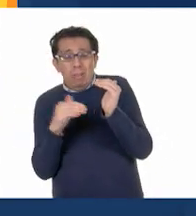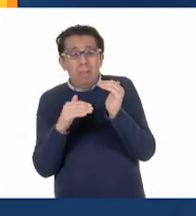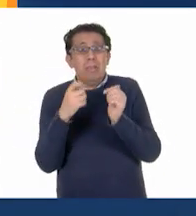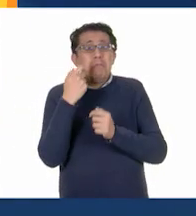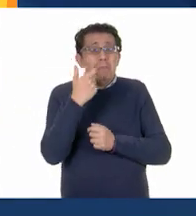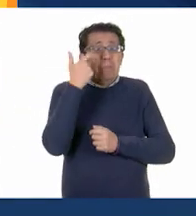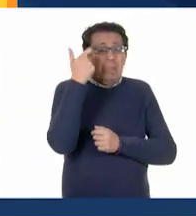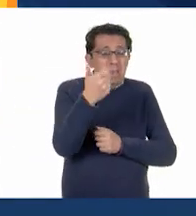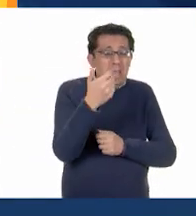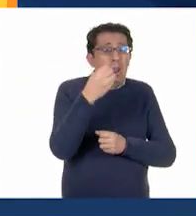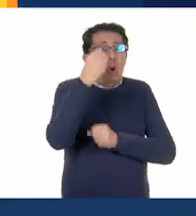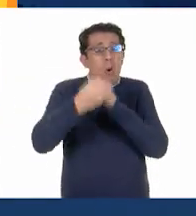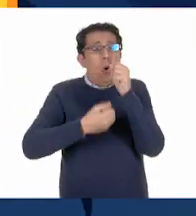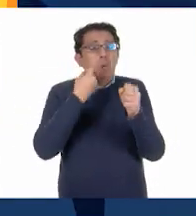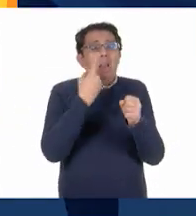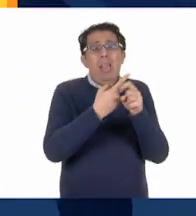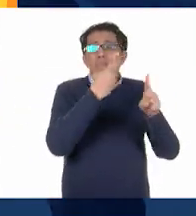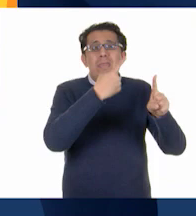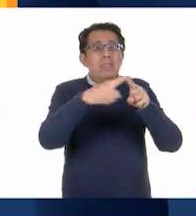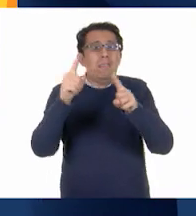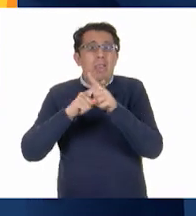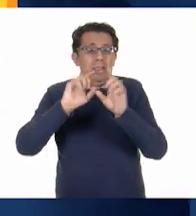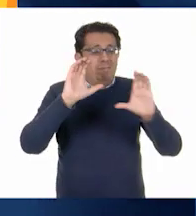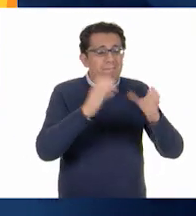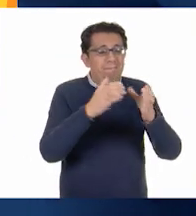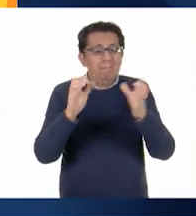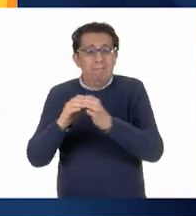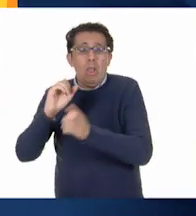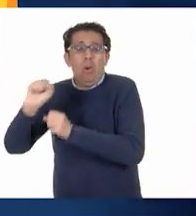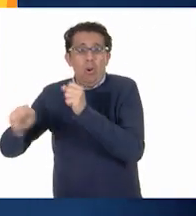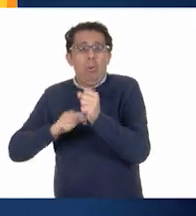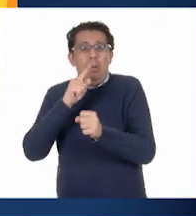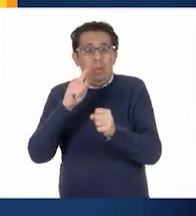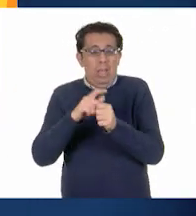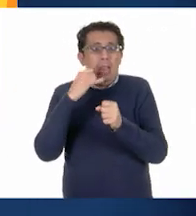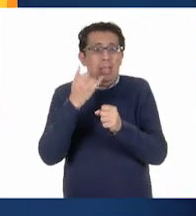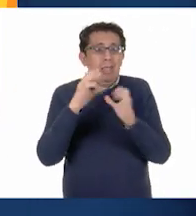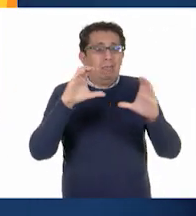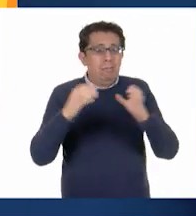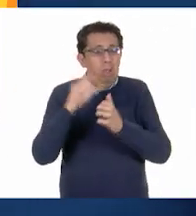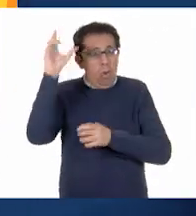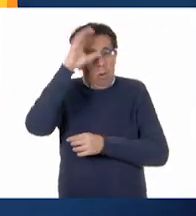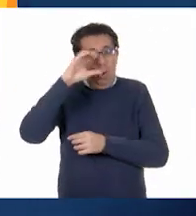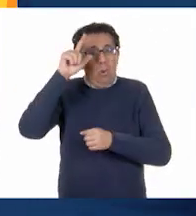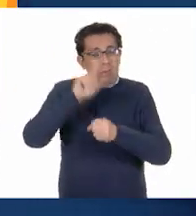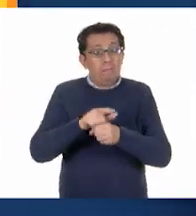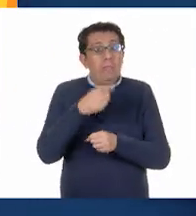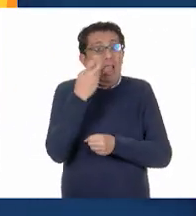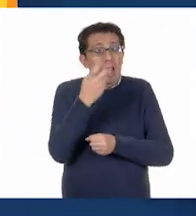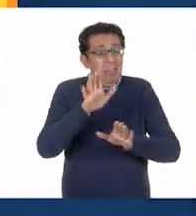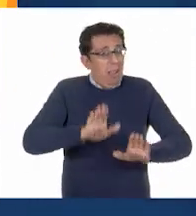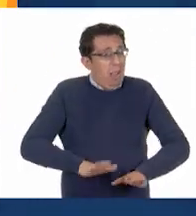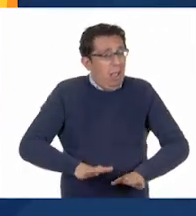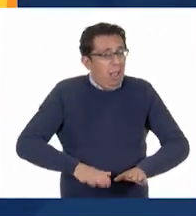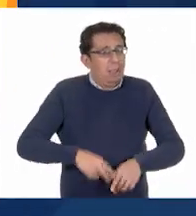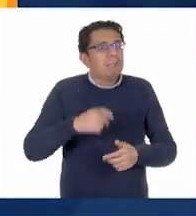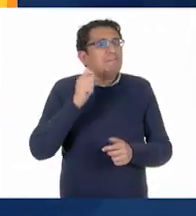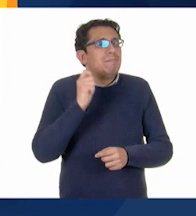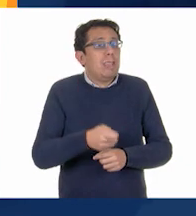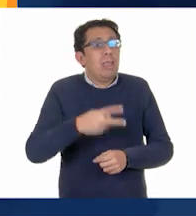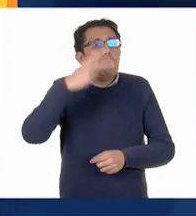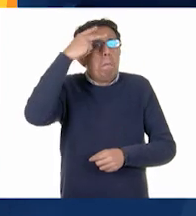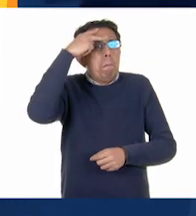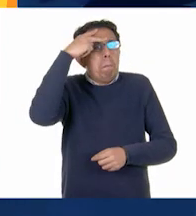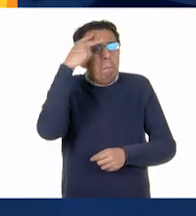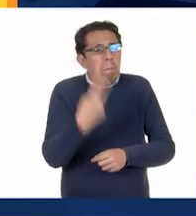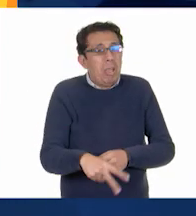son muy distintas para diferentes grupos sociales y culturales de México. Todas estas características hacen que México sea un